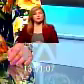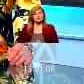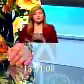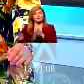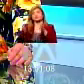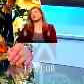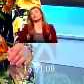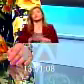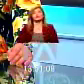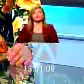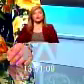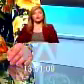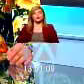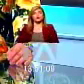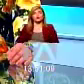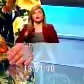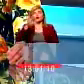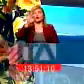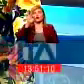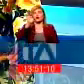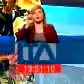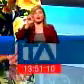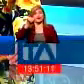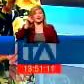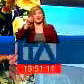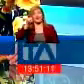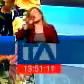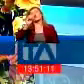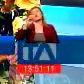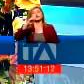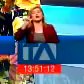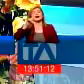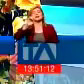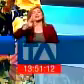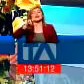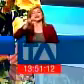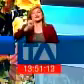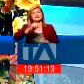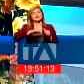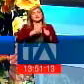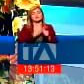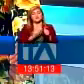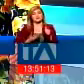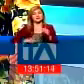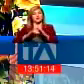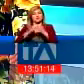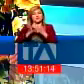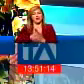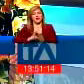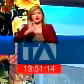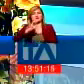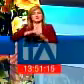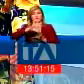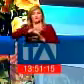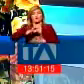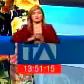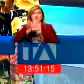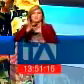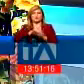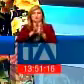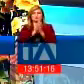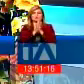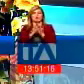Fernando Calleja se convirtió en el primer presidente de este comité de ética que acaba de nombrar la Asamblea Nacional. Los cinco miembros solicitaron al Consejo